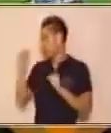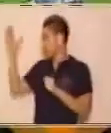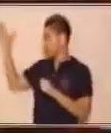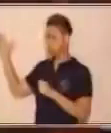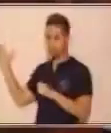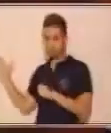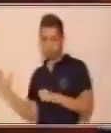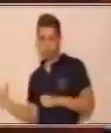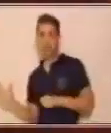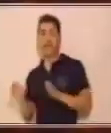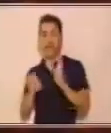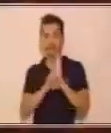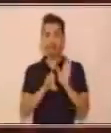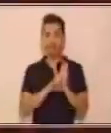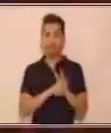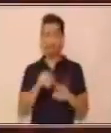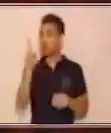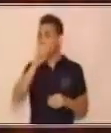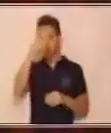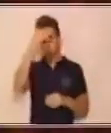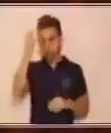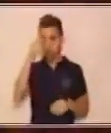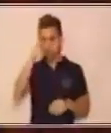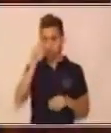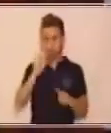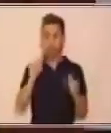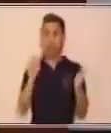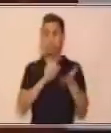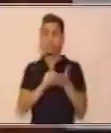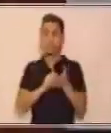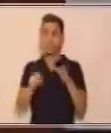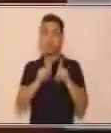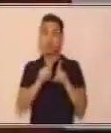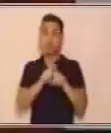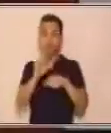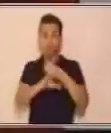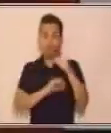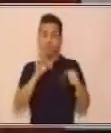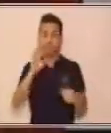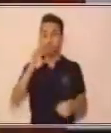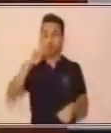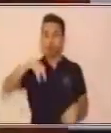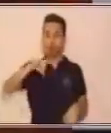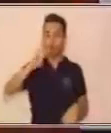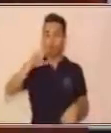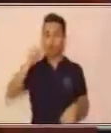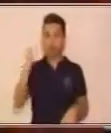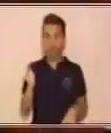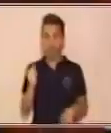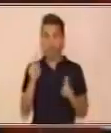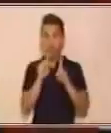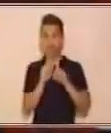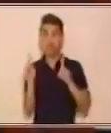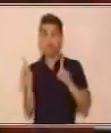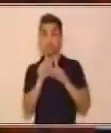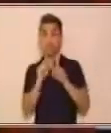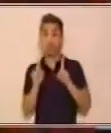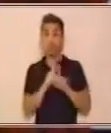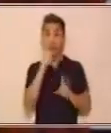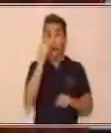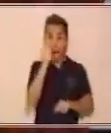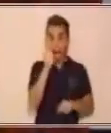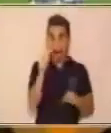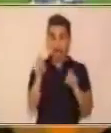Veamos, no olvides por favor, anota esto. El recíproco de A es igual a 1 sobre A.